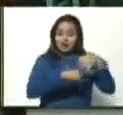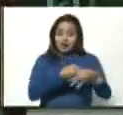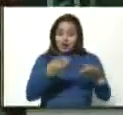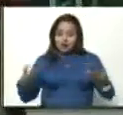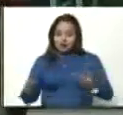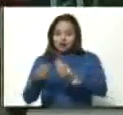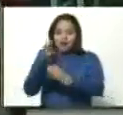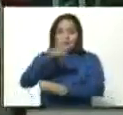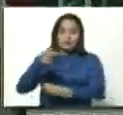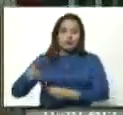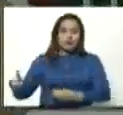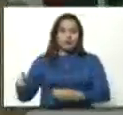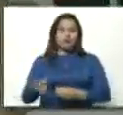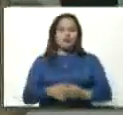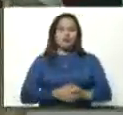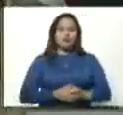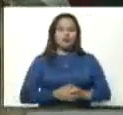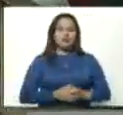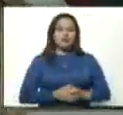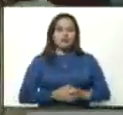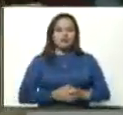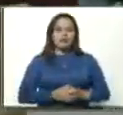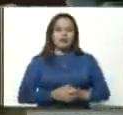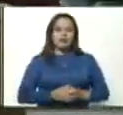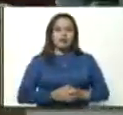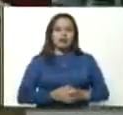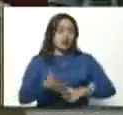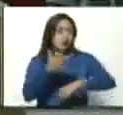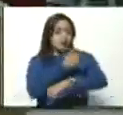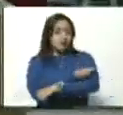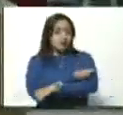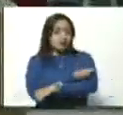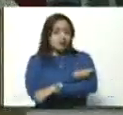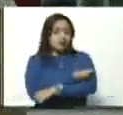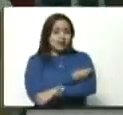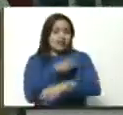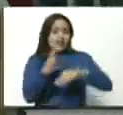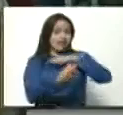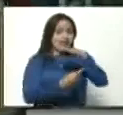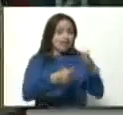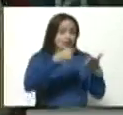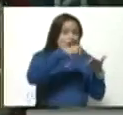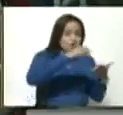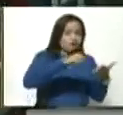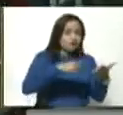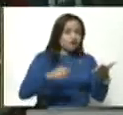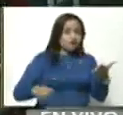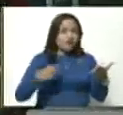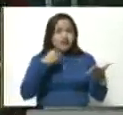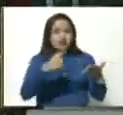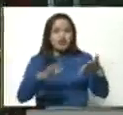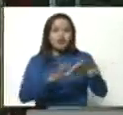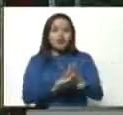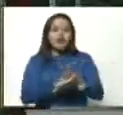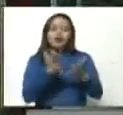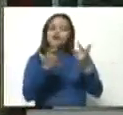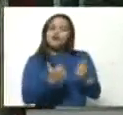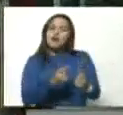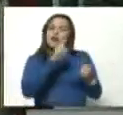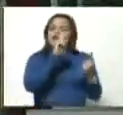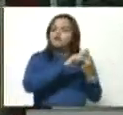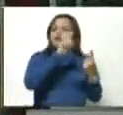acá de inmunizaciones, registradoras y registradores de la dosis de